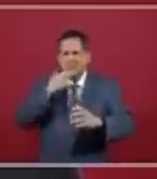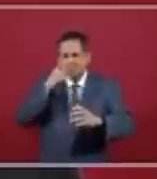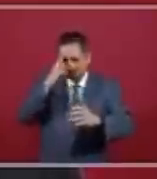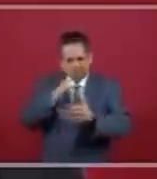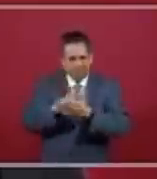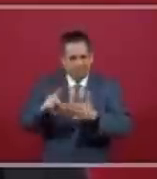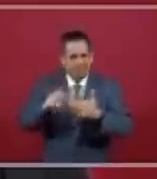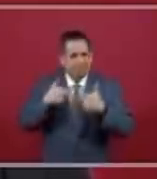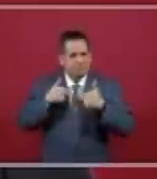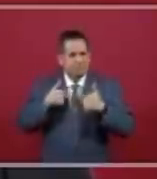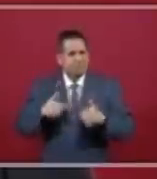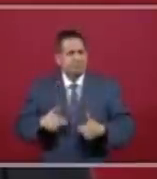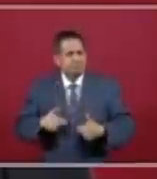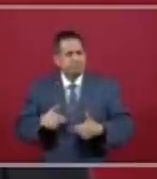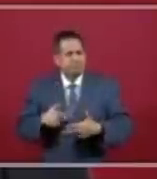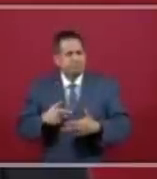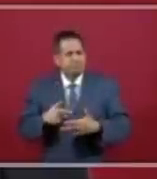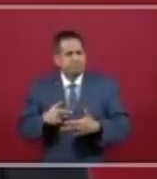a